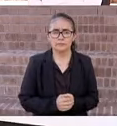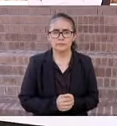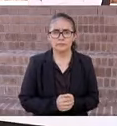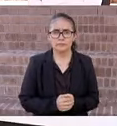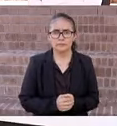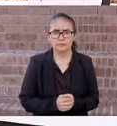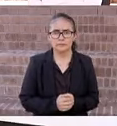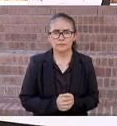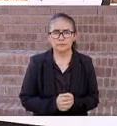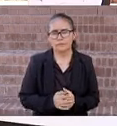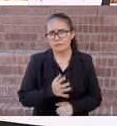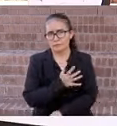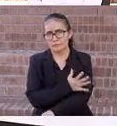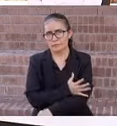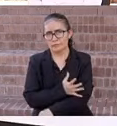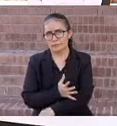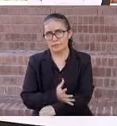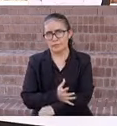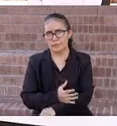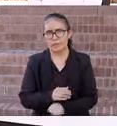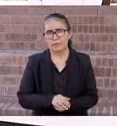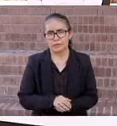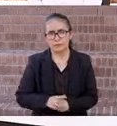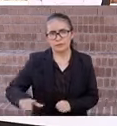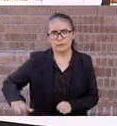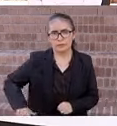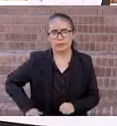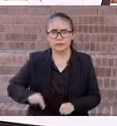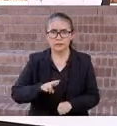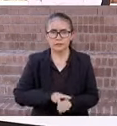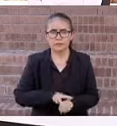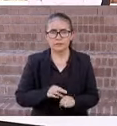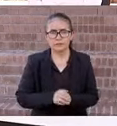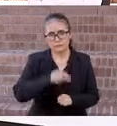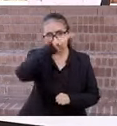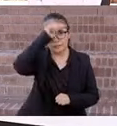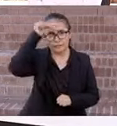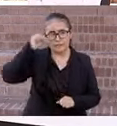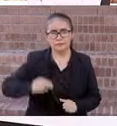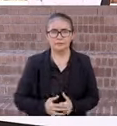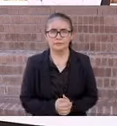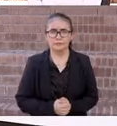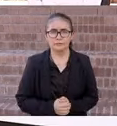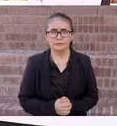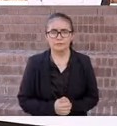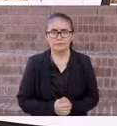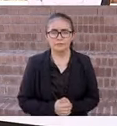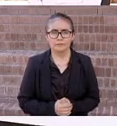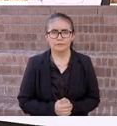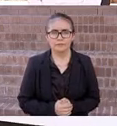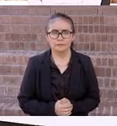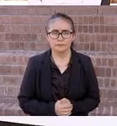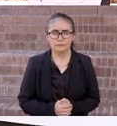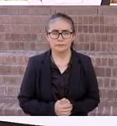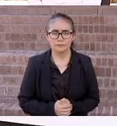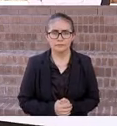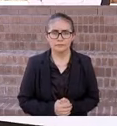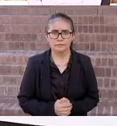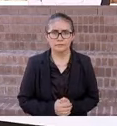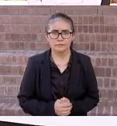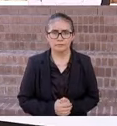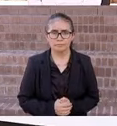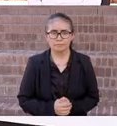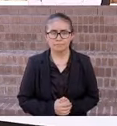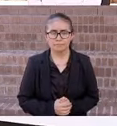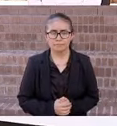el acompañamiento del gobernador de nayarit qué está